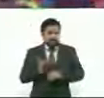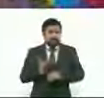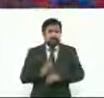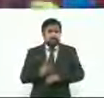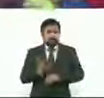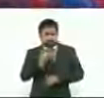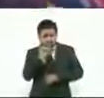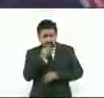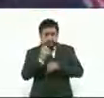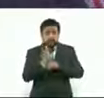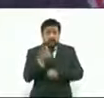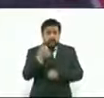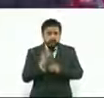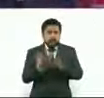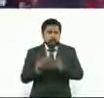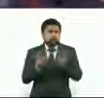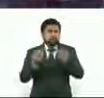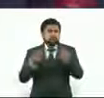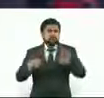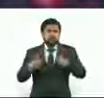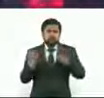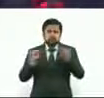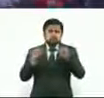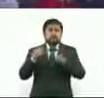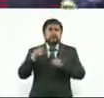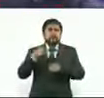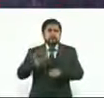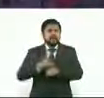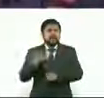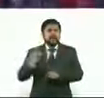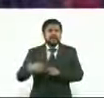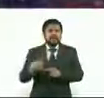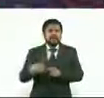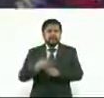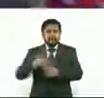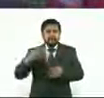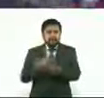muy pocos. Y tú eres uno de ellos.